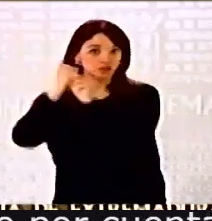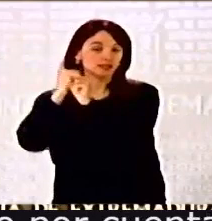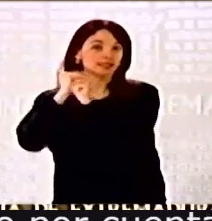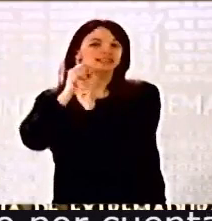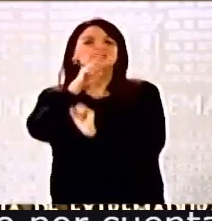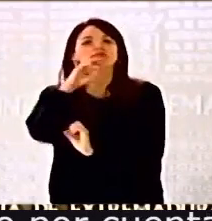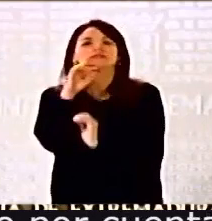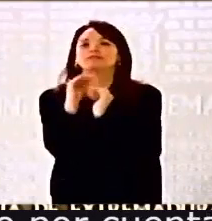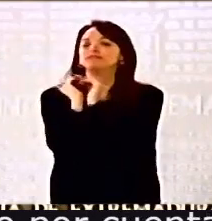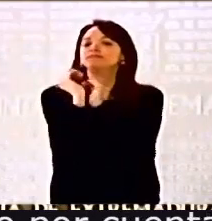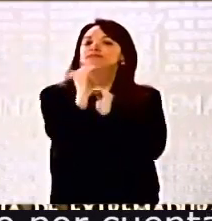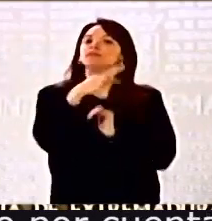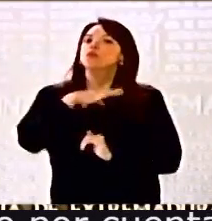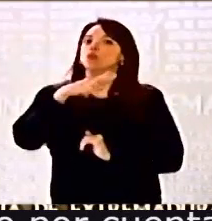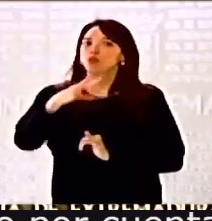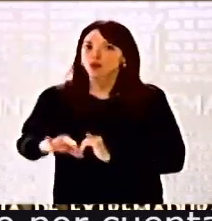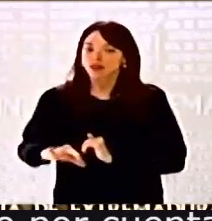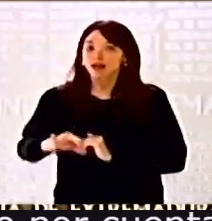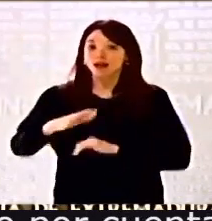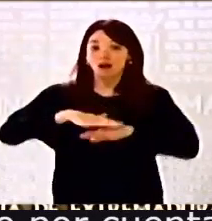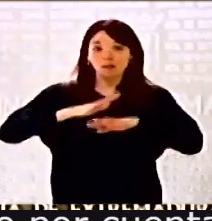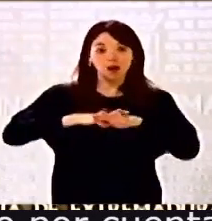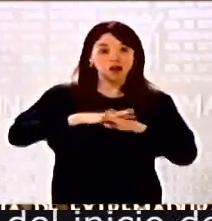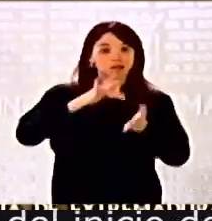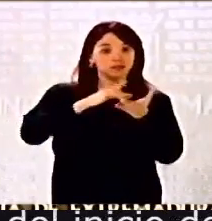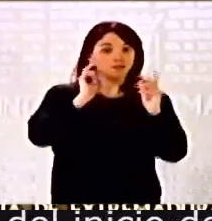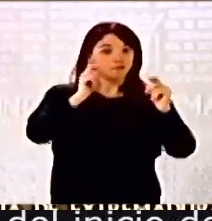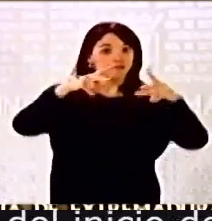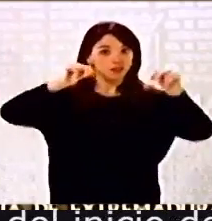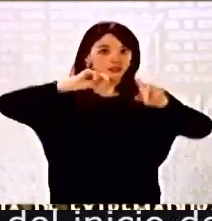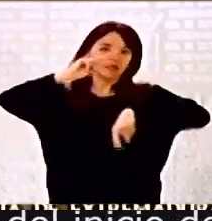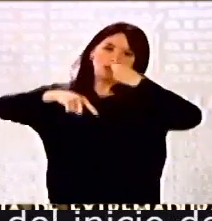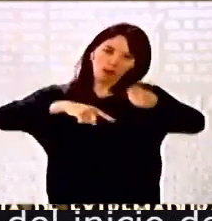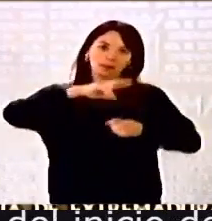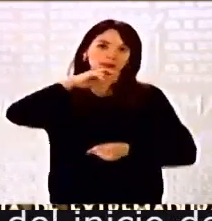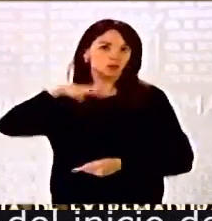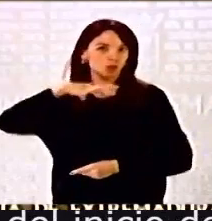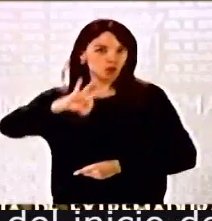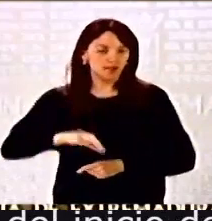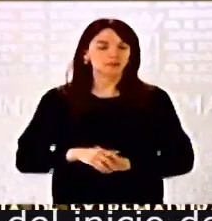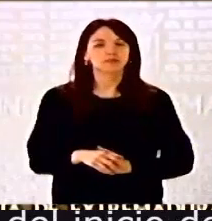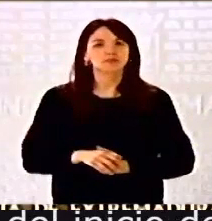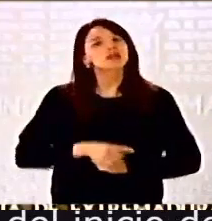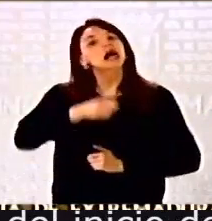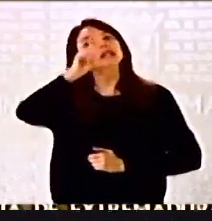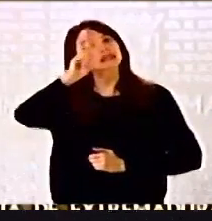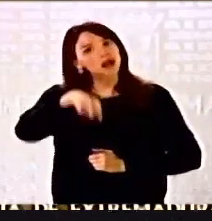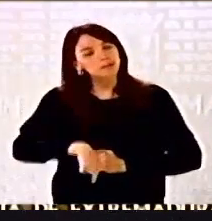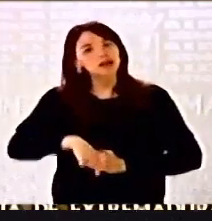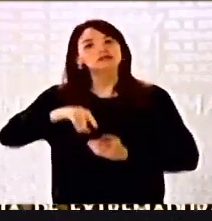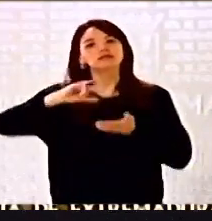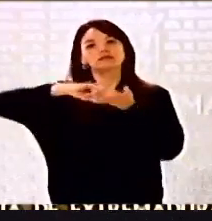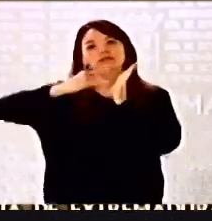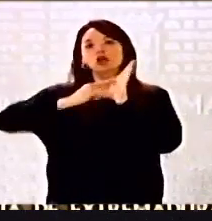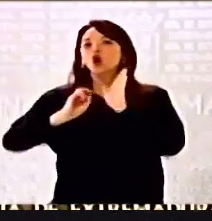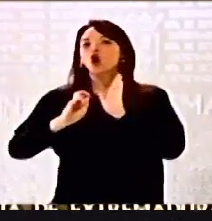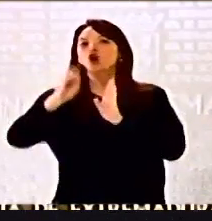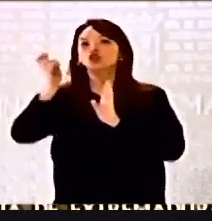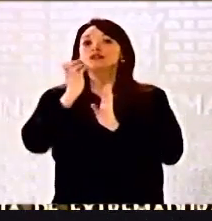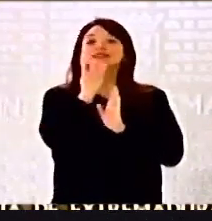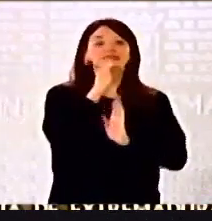los primeros momentos del inicio de la normalización. También hemos abierto una nueva línea para aquellos autónomos que se hayan quedado en el camino, que sean